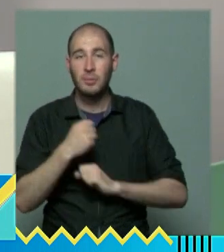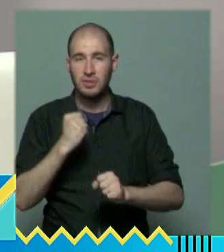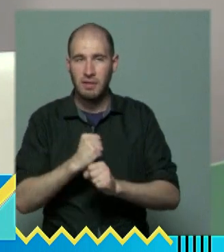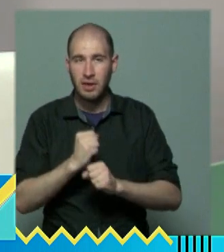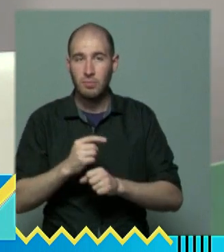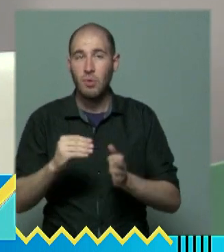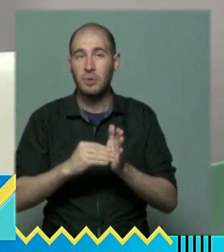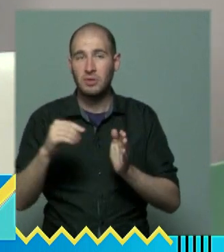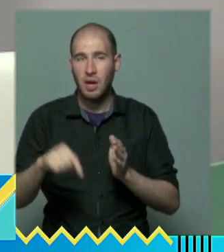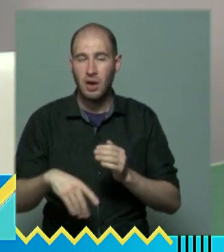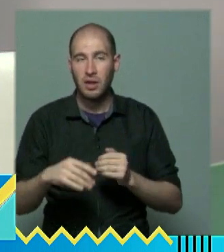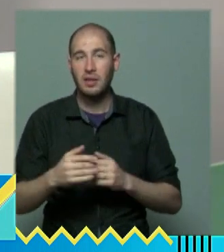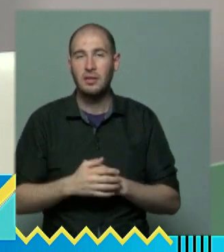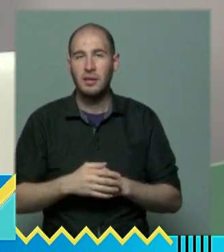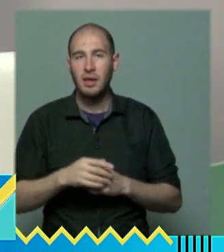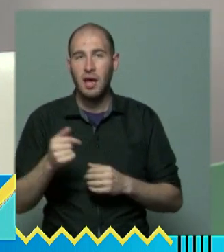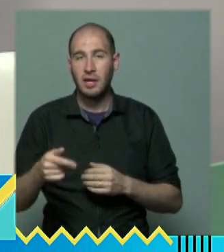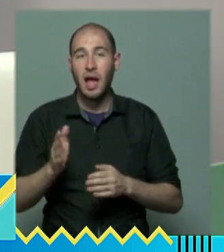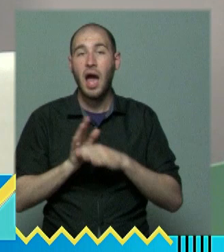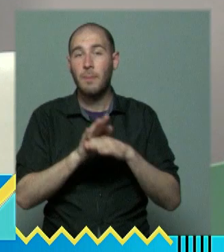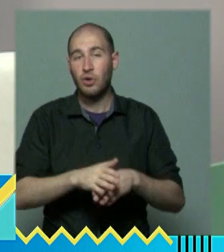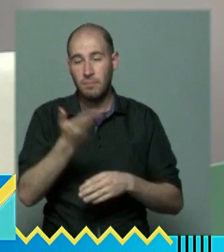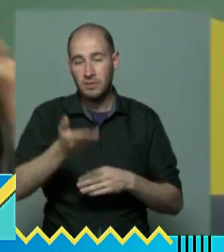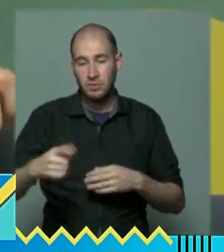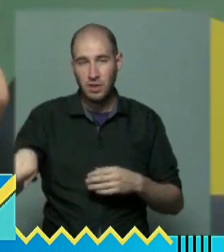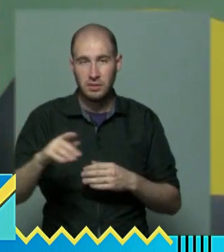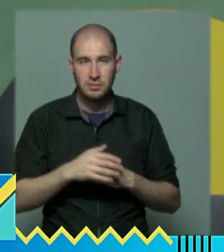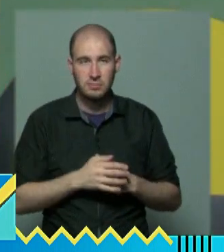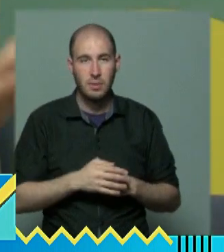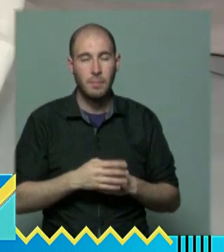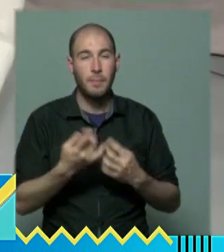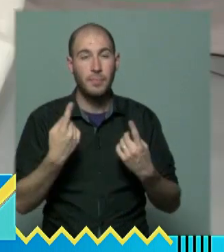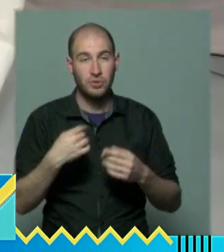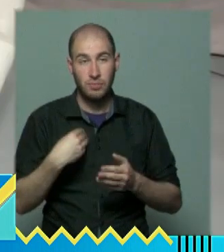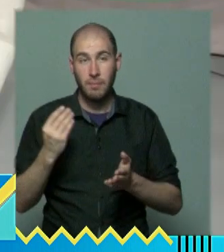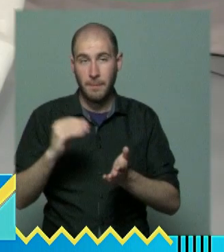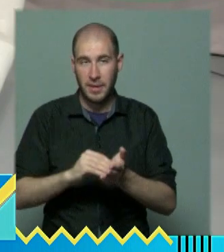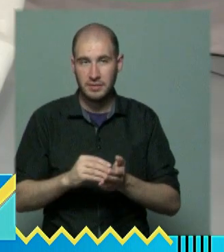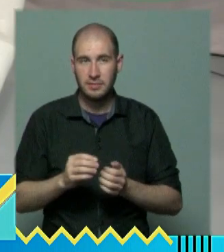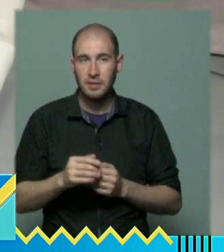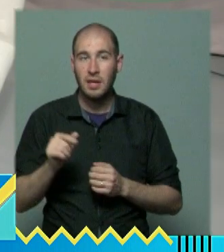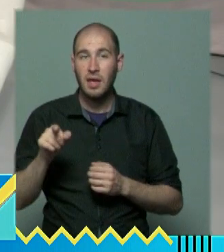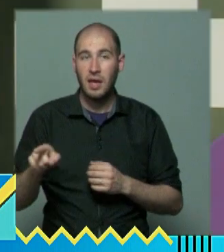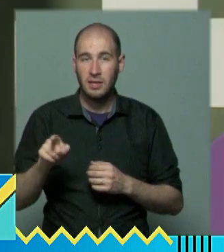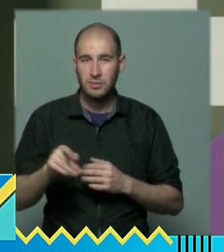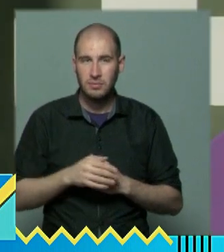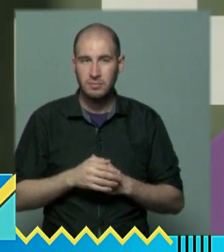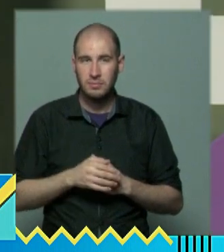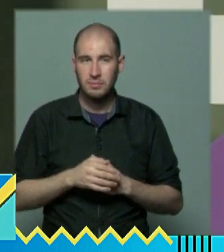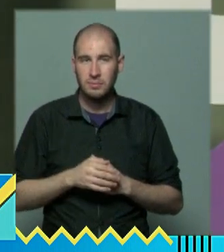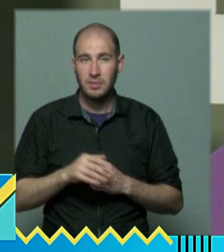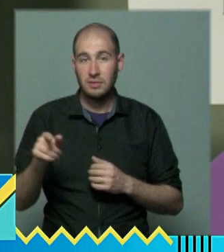En este momento digo que vienen de las elecciones y por lo menos tienen el apoyo de la gente, ¿no? Igual, ¿querés que te diga una cosa? Yo ahí agrego, déjame que agregue eso. A ver,